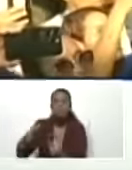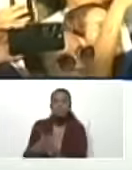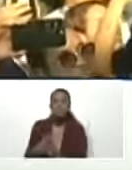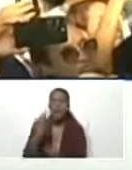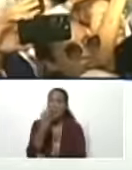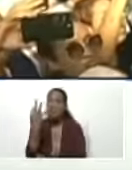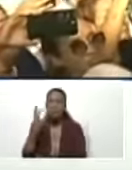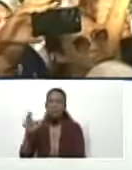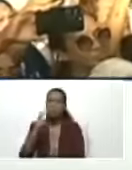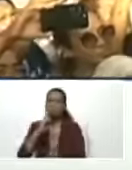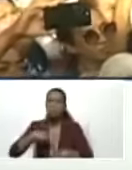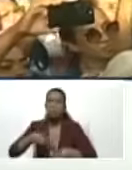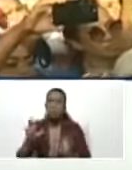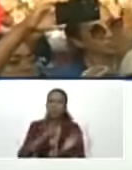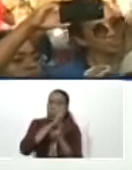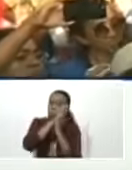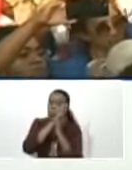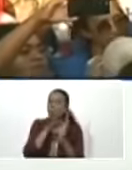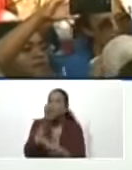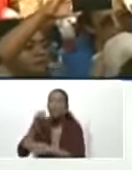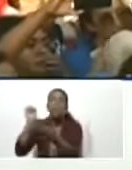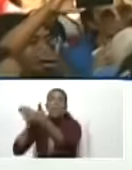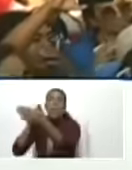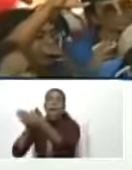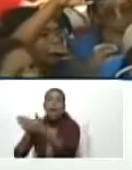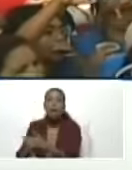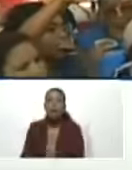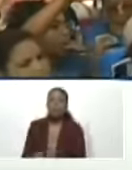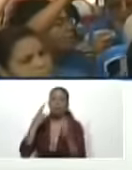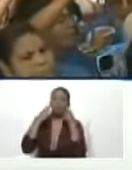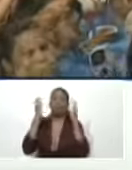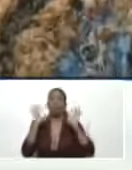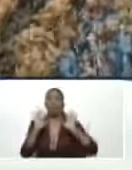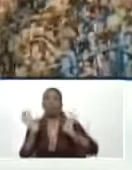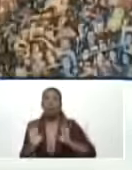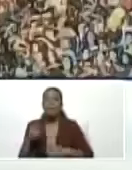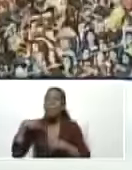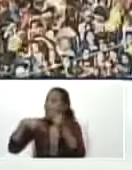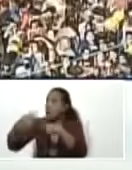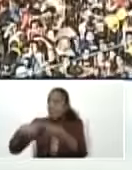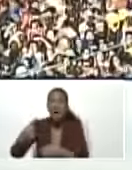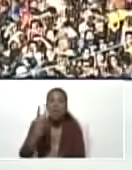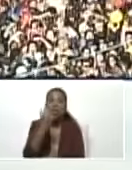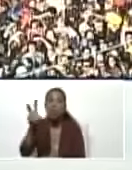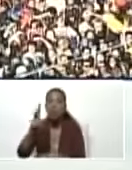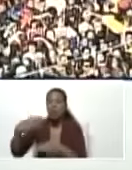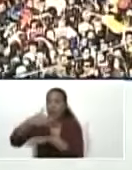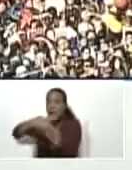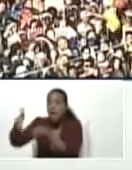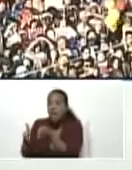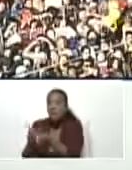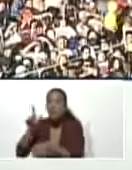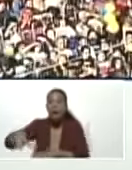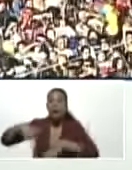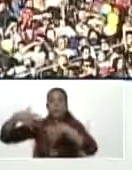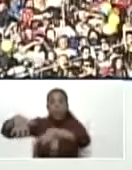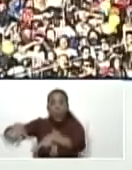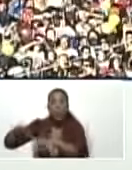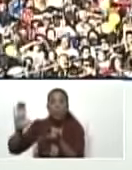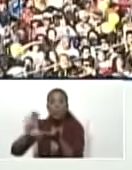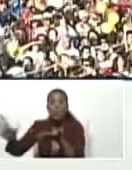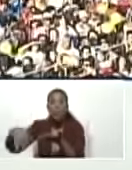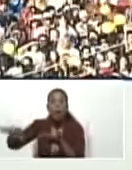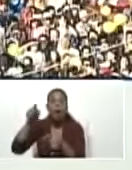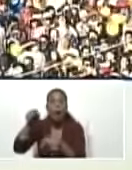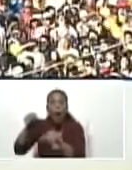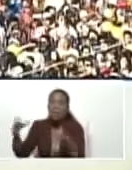que no respondieron, están durmiendo. Fueron y le tocaron la puerta en la noche. Mira, mañana a las 12 en la esquina tal, en la Ciudadela José